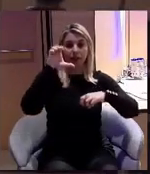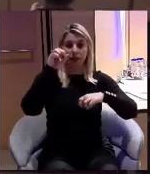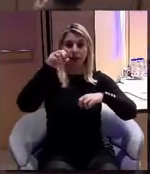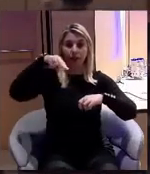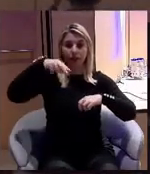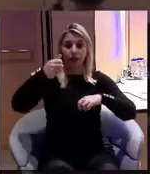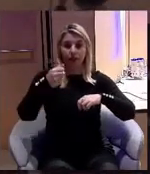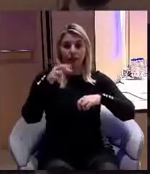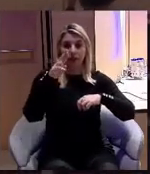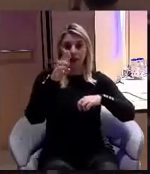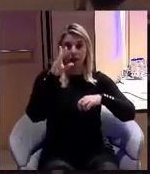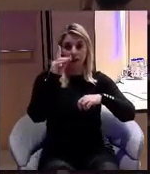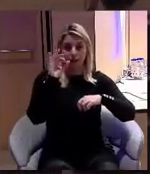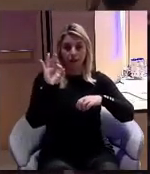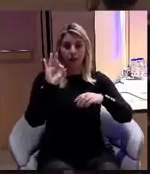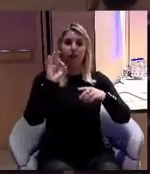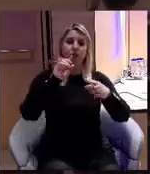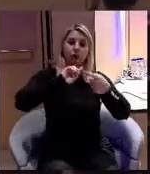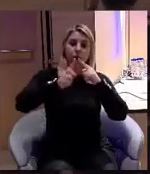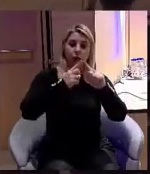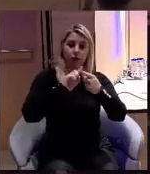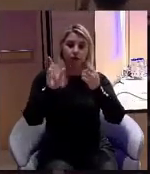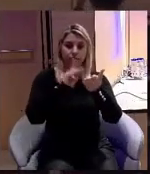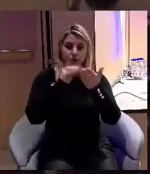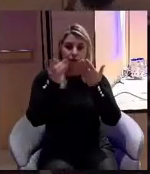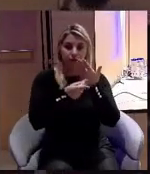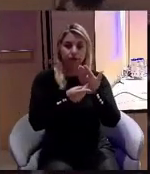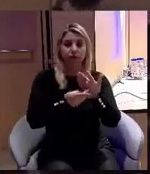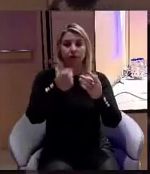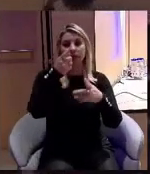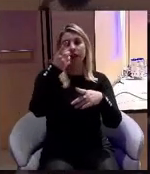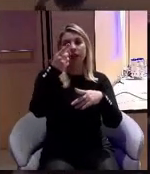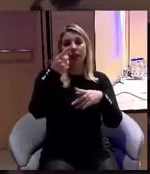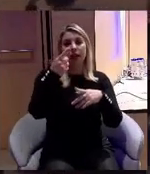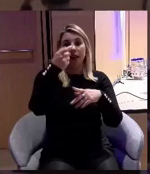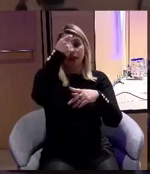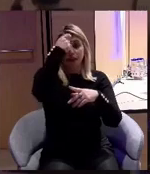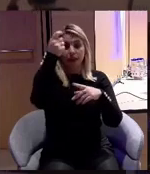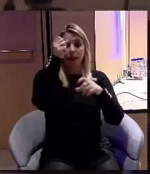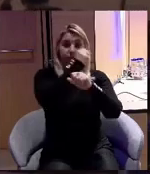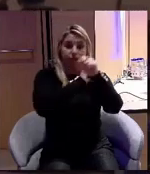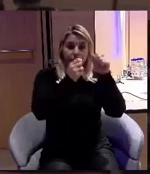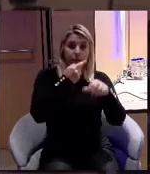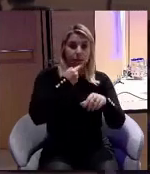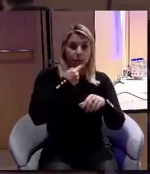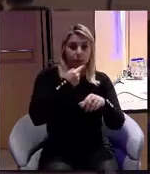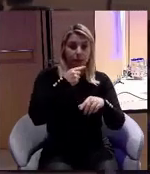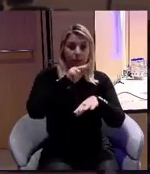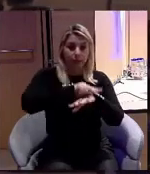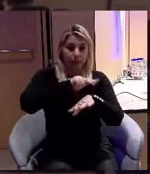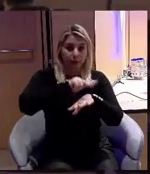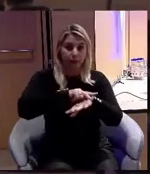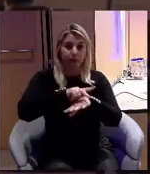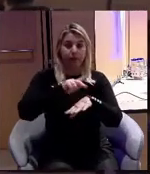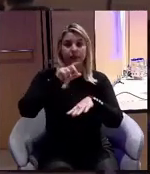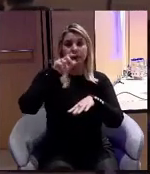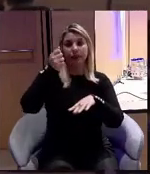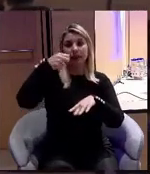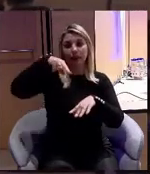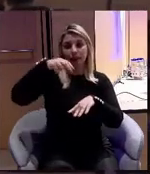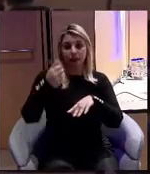esteel de proyectos de democracia y tecnopolítica an tedic Paraguay Ana Carolina